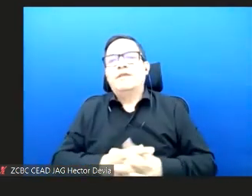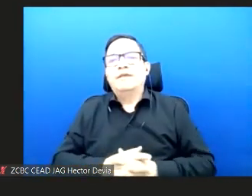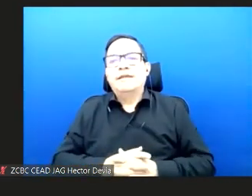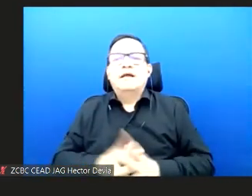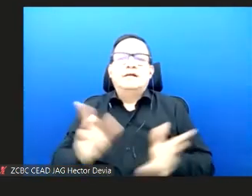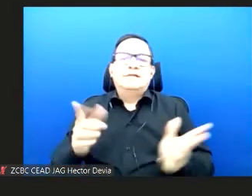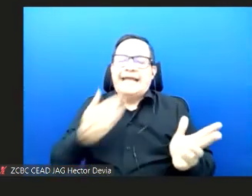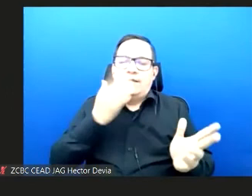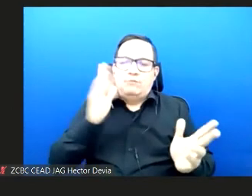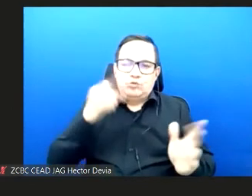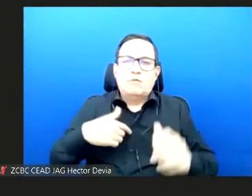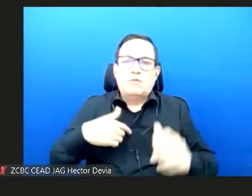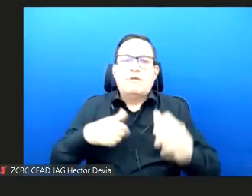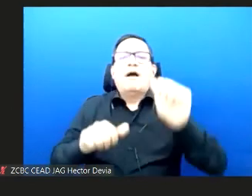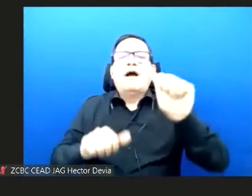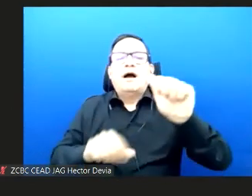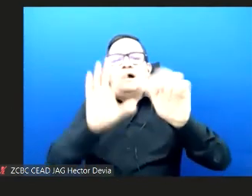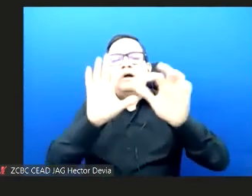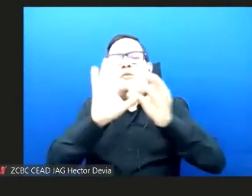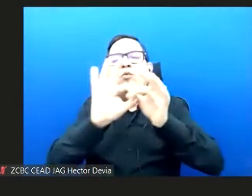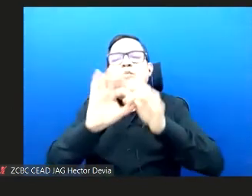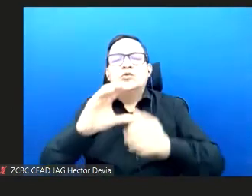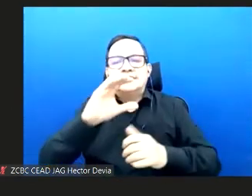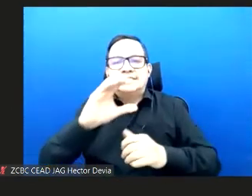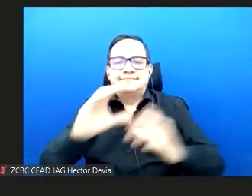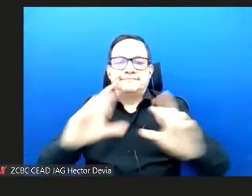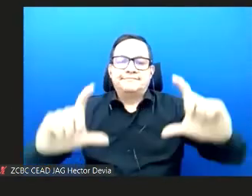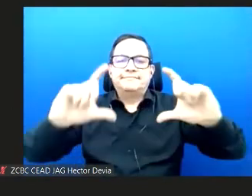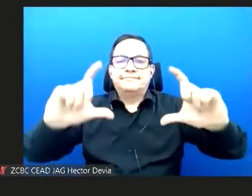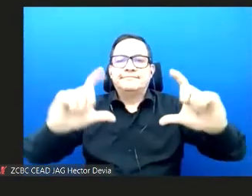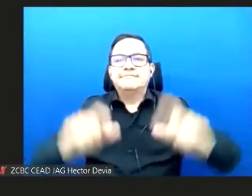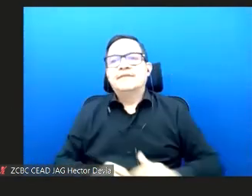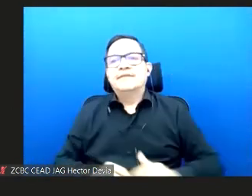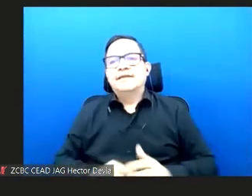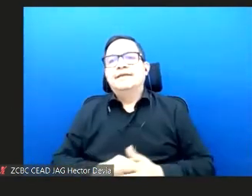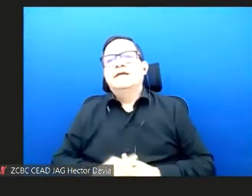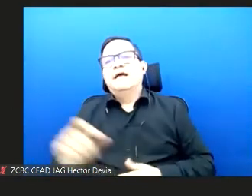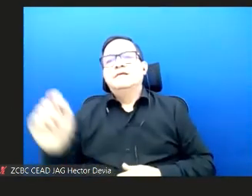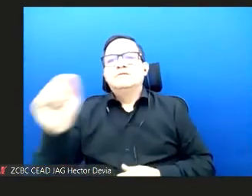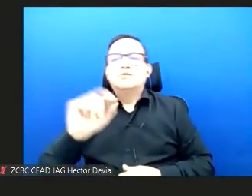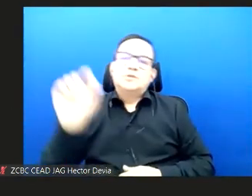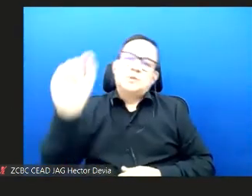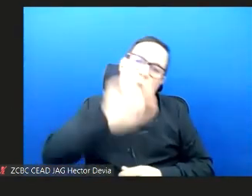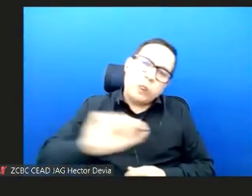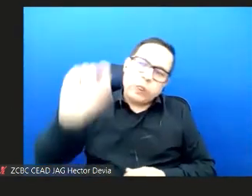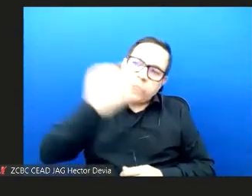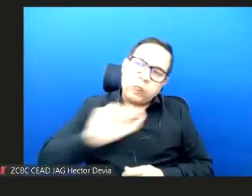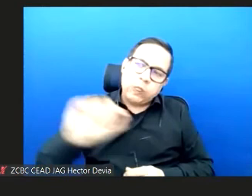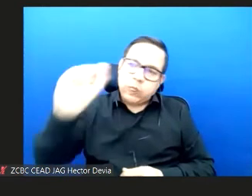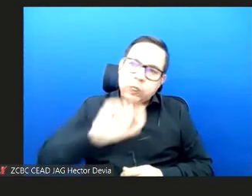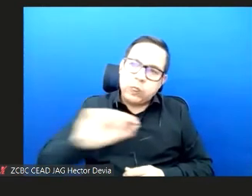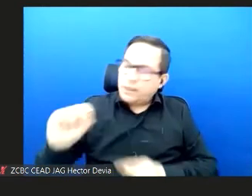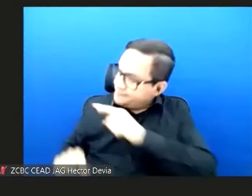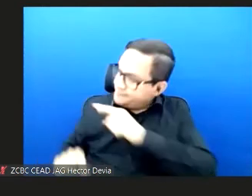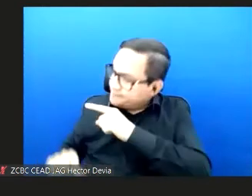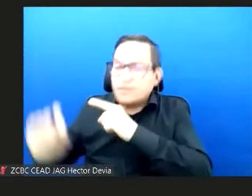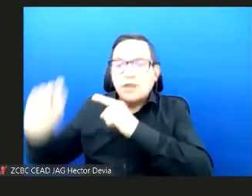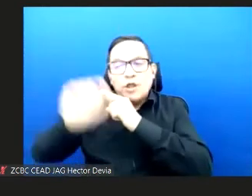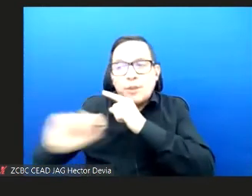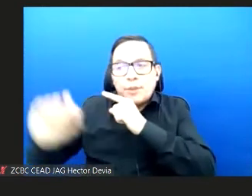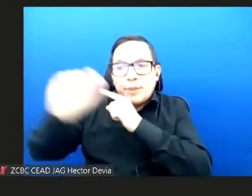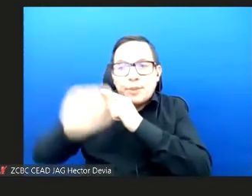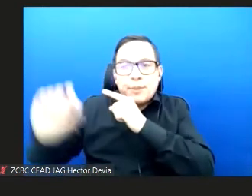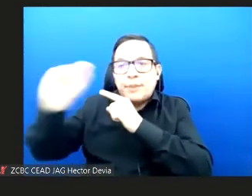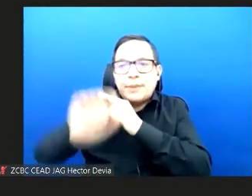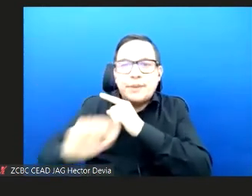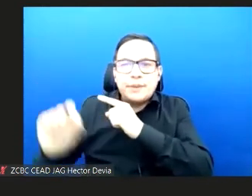diría A unión C. Entonces yo tendría que colorear todo esto. A unión C. ¿Cierto?